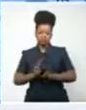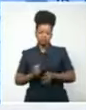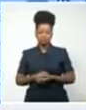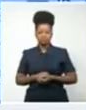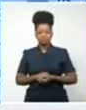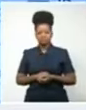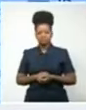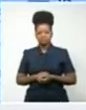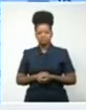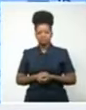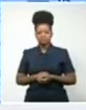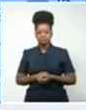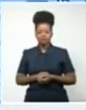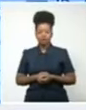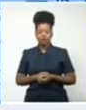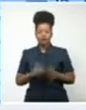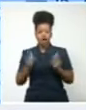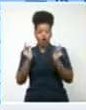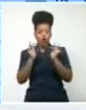Doctor, al correo